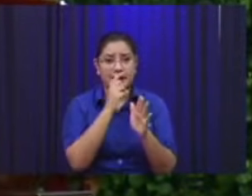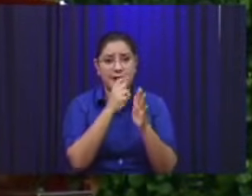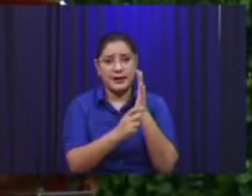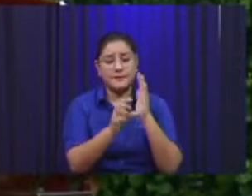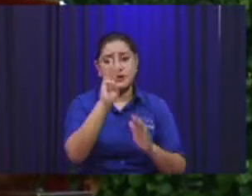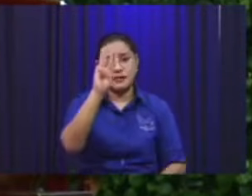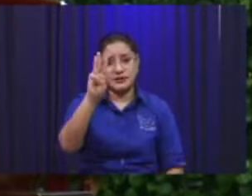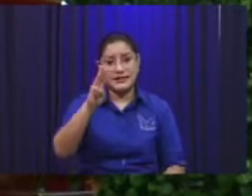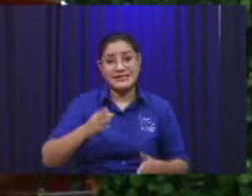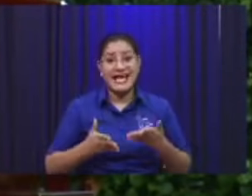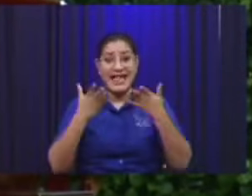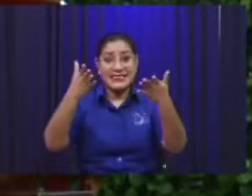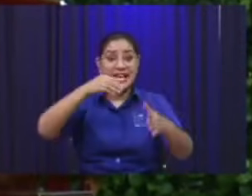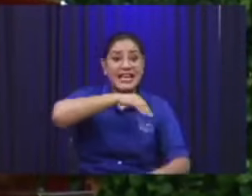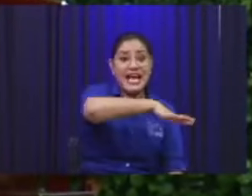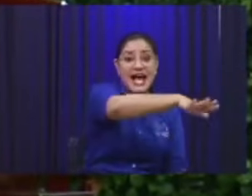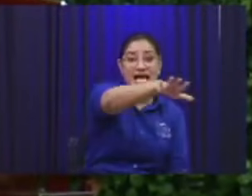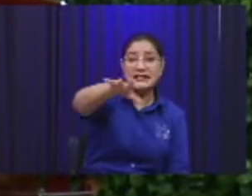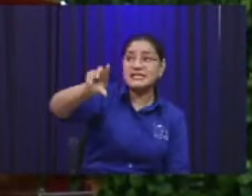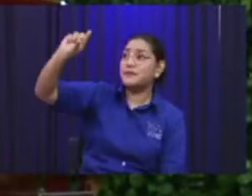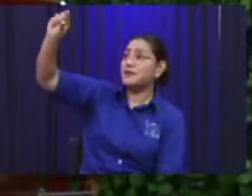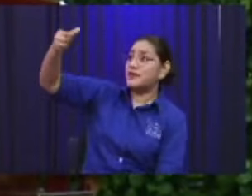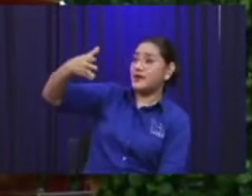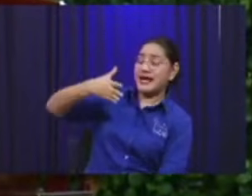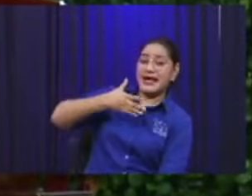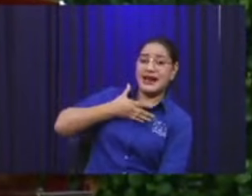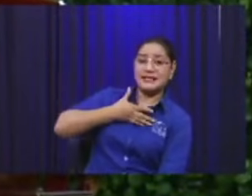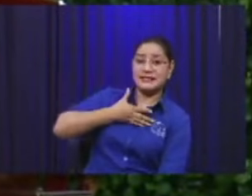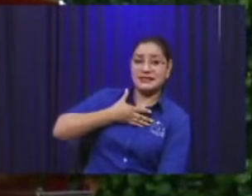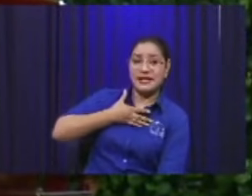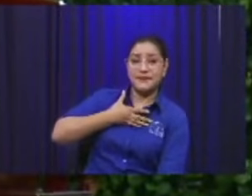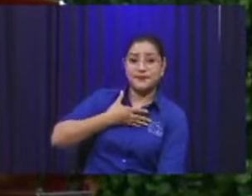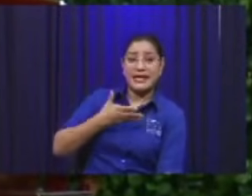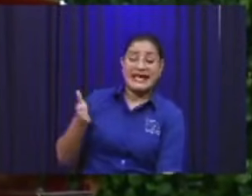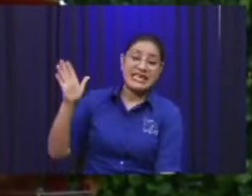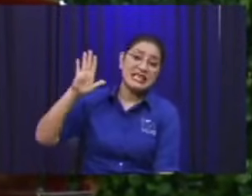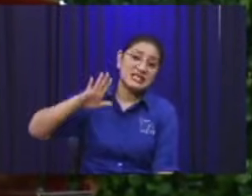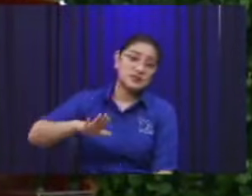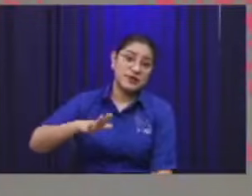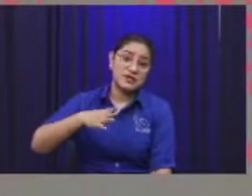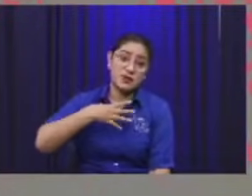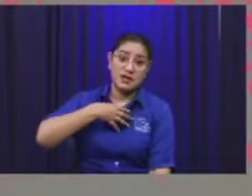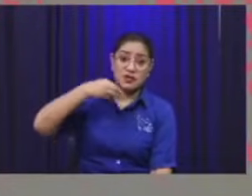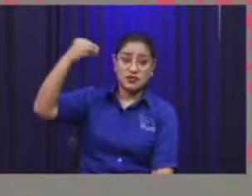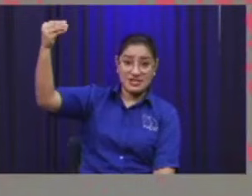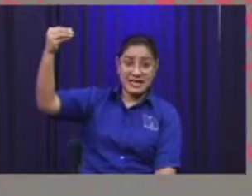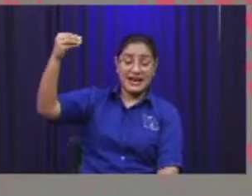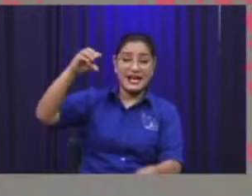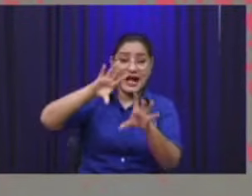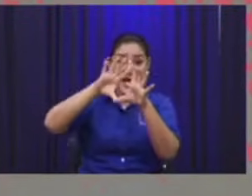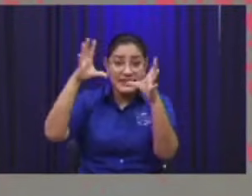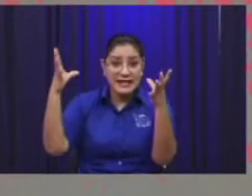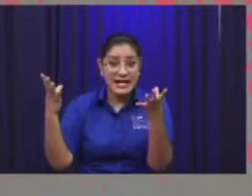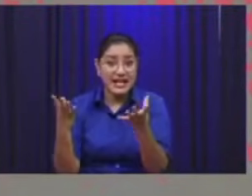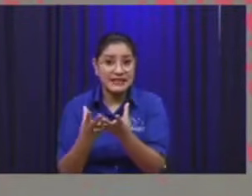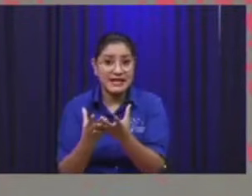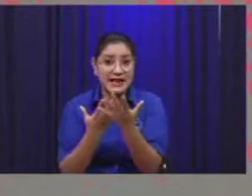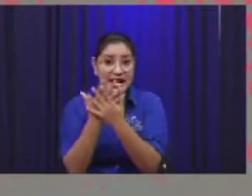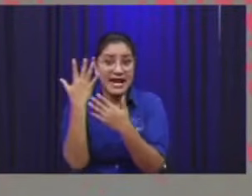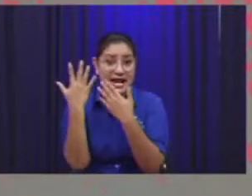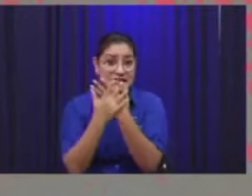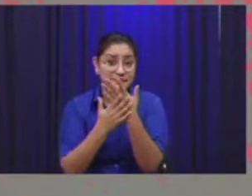daré a este pueblo gracia ante los ojos de los egipcios y sucederá que cuando vayáis no os iréis con las manos